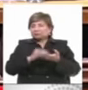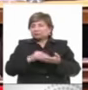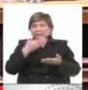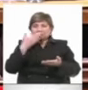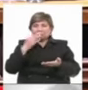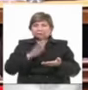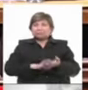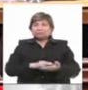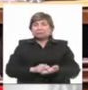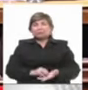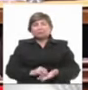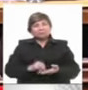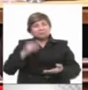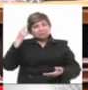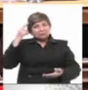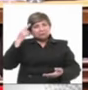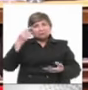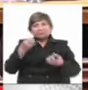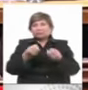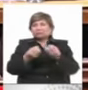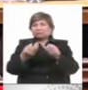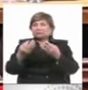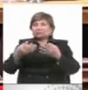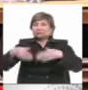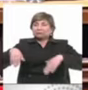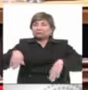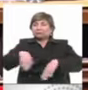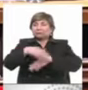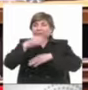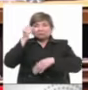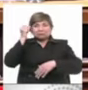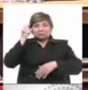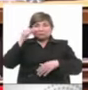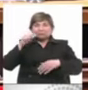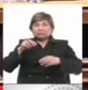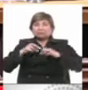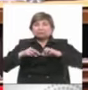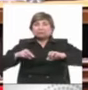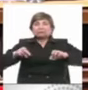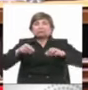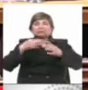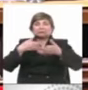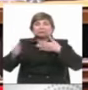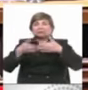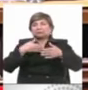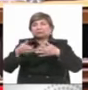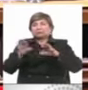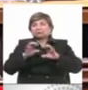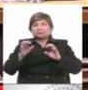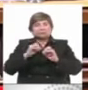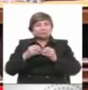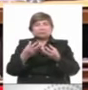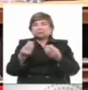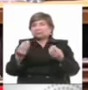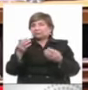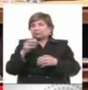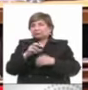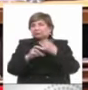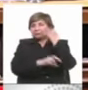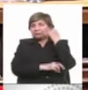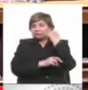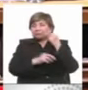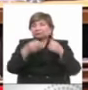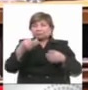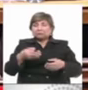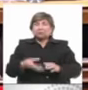mal. Es darle la razón a cuánta gente que está en la calle que entiende que este Parlamento se dedica a cualquier cosa menos a trabajar por la mayoría del país. Esa